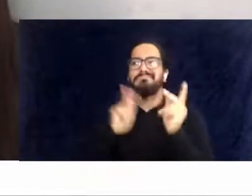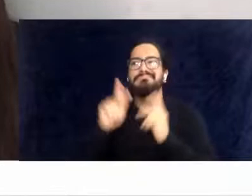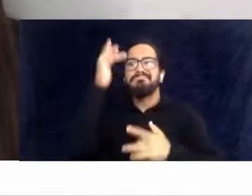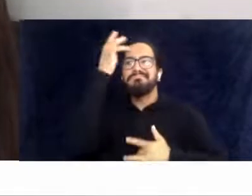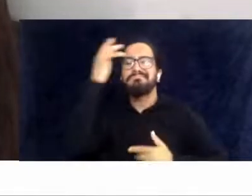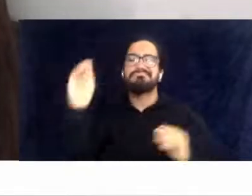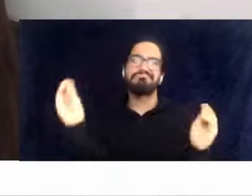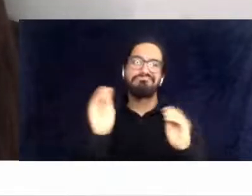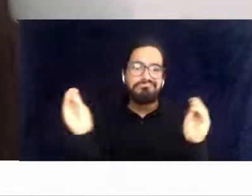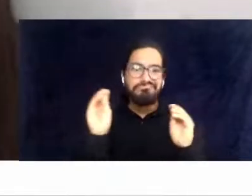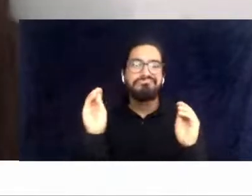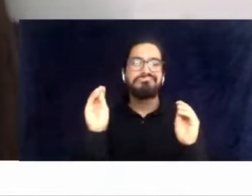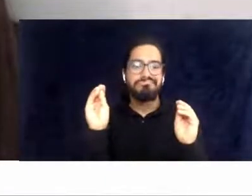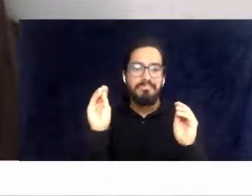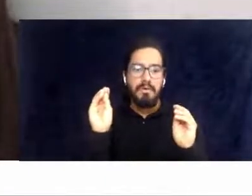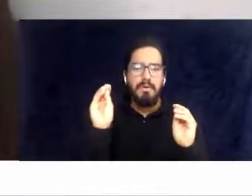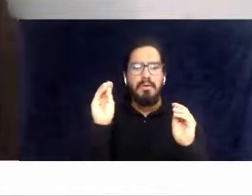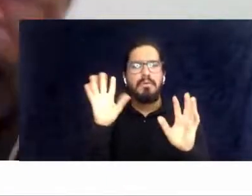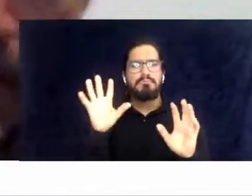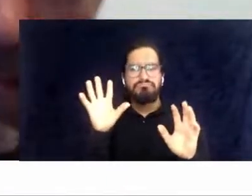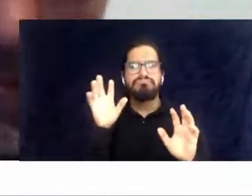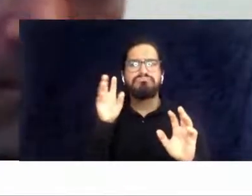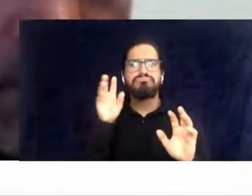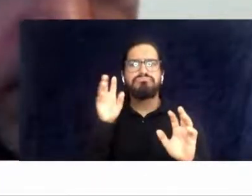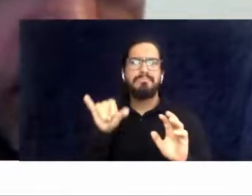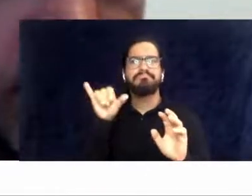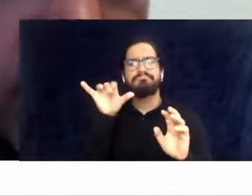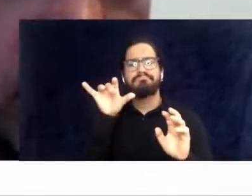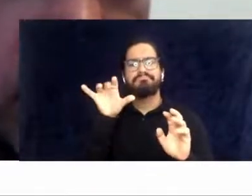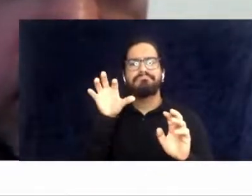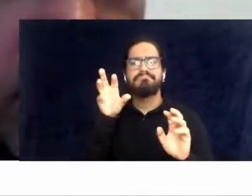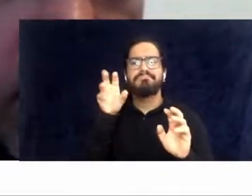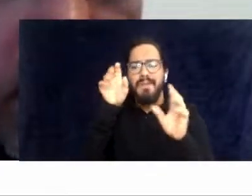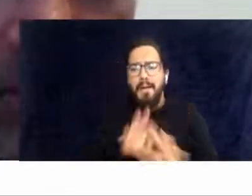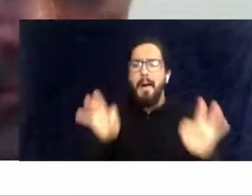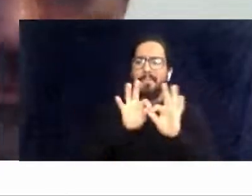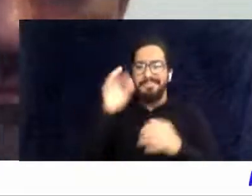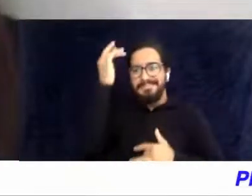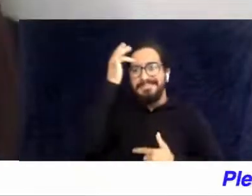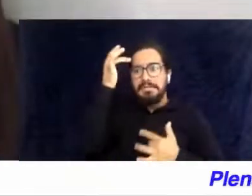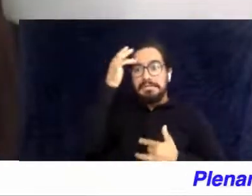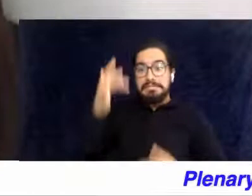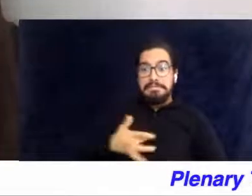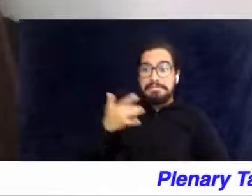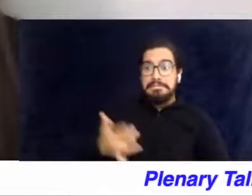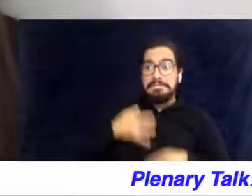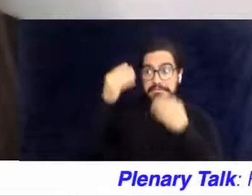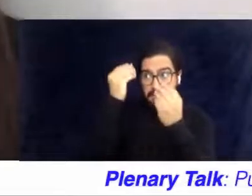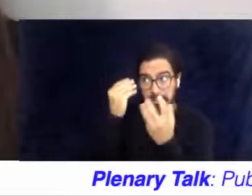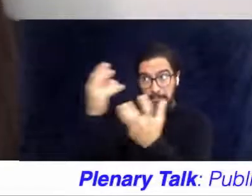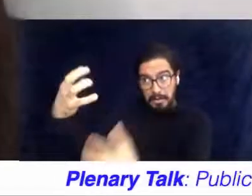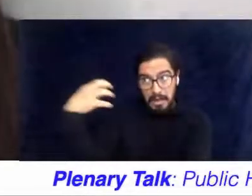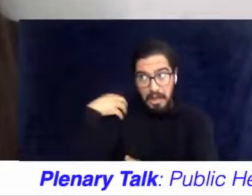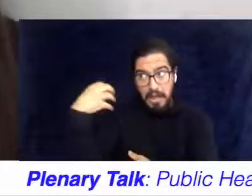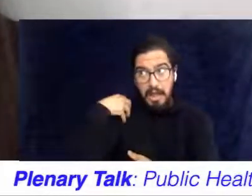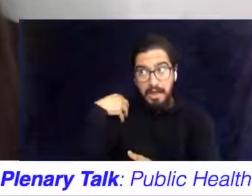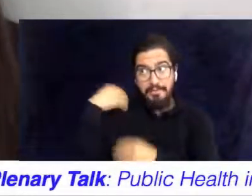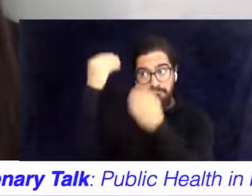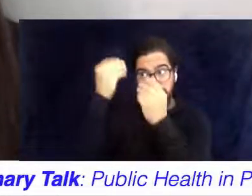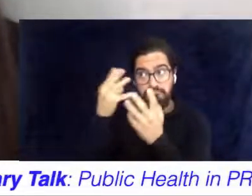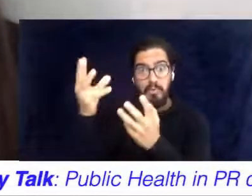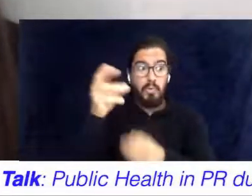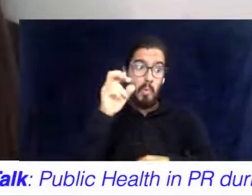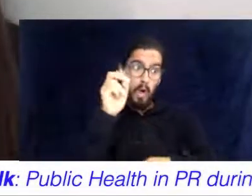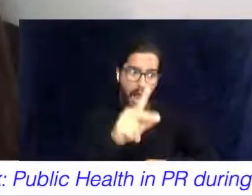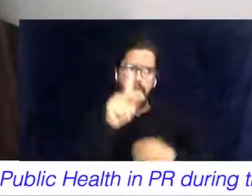Si tenemos síntomas el primer día, nos aislamos, le dejamos saber a nuestro patrono para que patrono asimismo notifique al